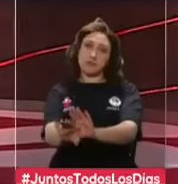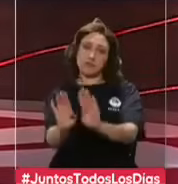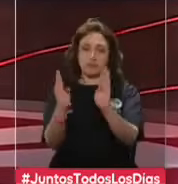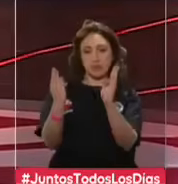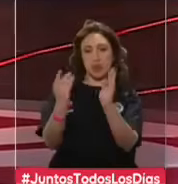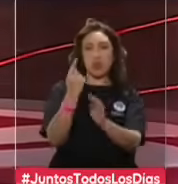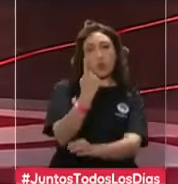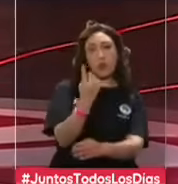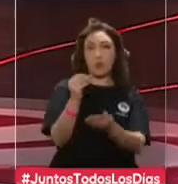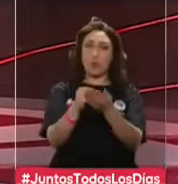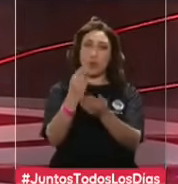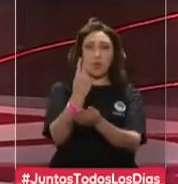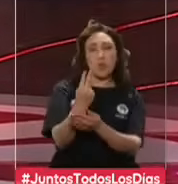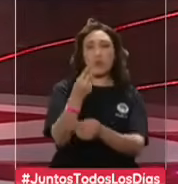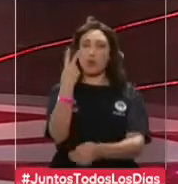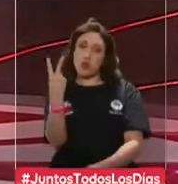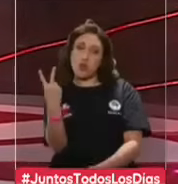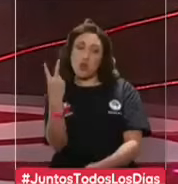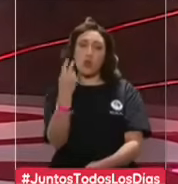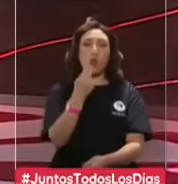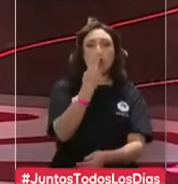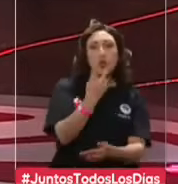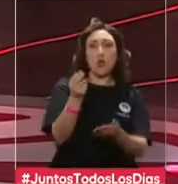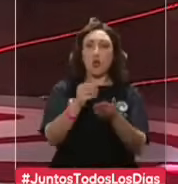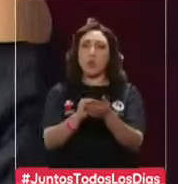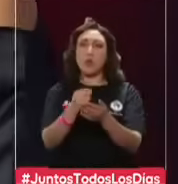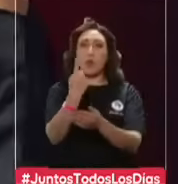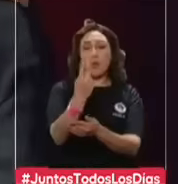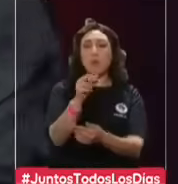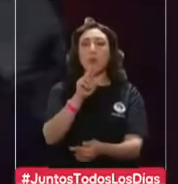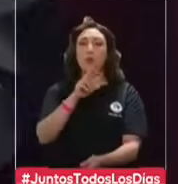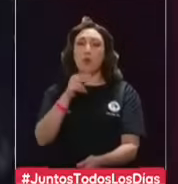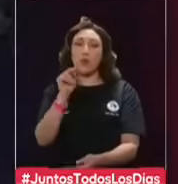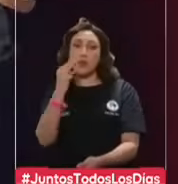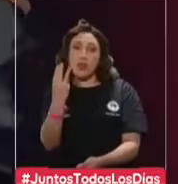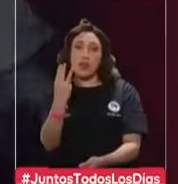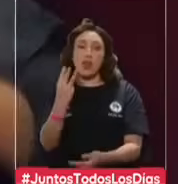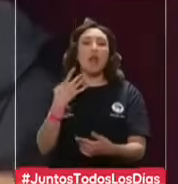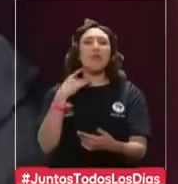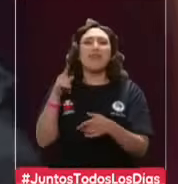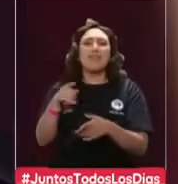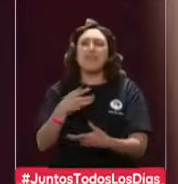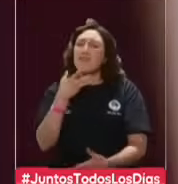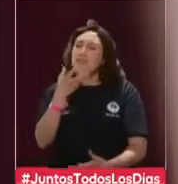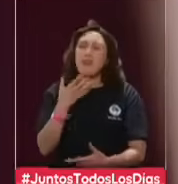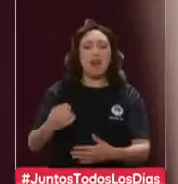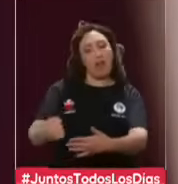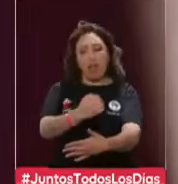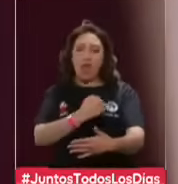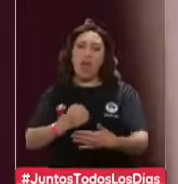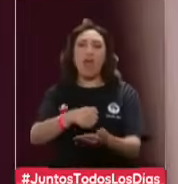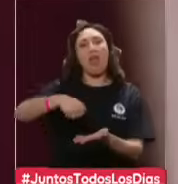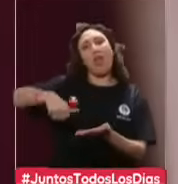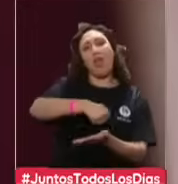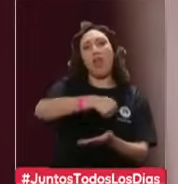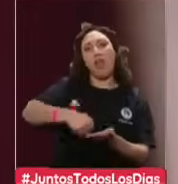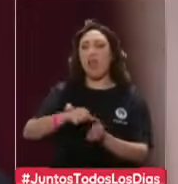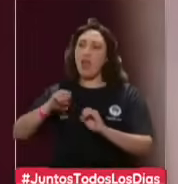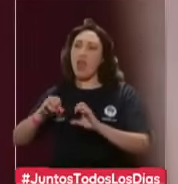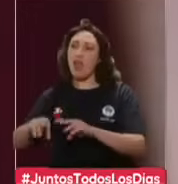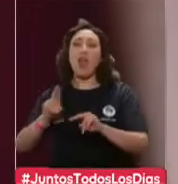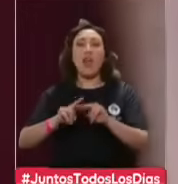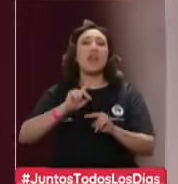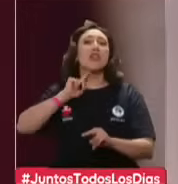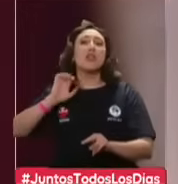dos, dos más dos, y me cae esa weona mal. Porque esa weona está como cocinando, enseñándole al niño, planchando, haciendo un